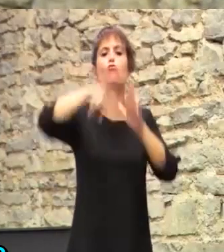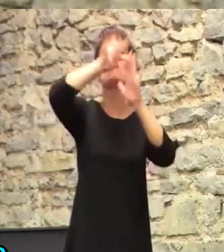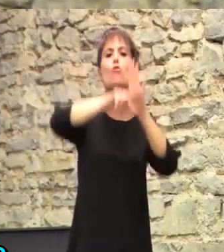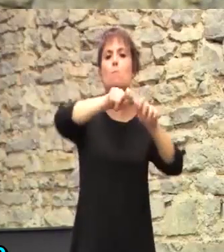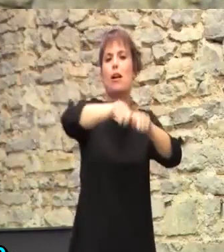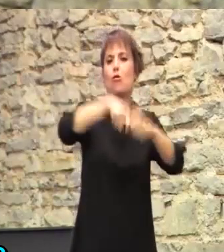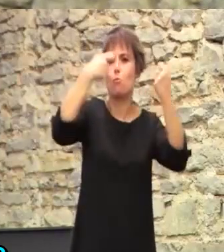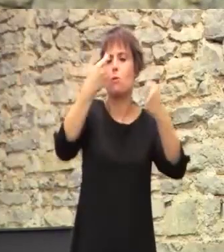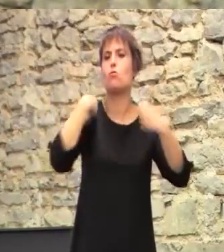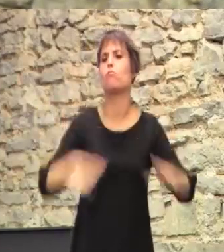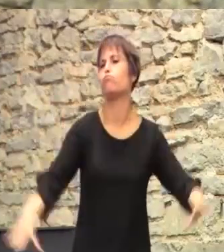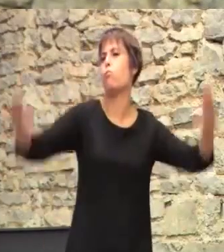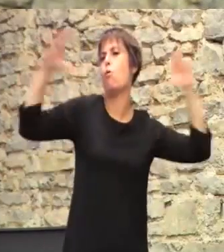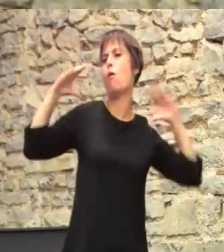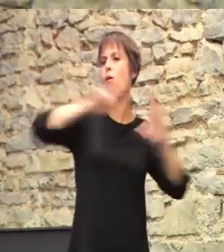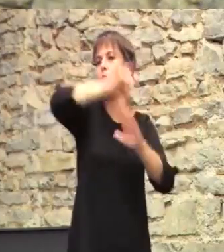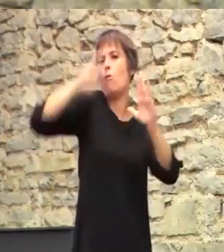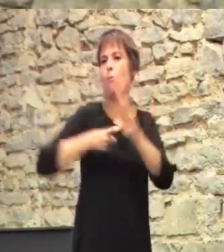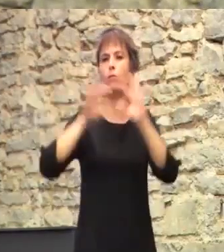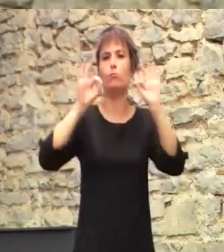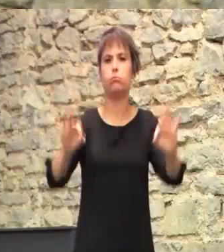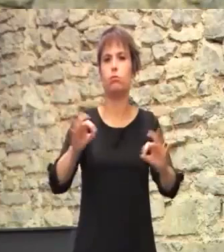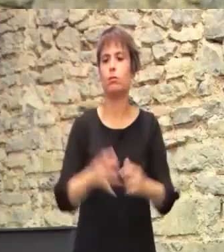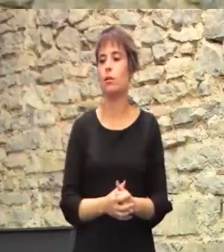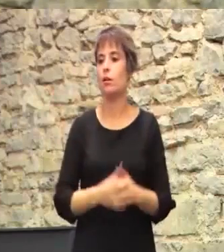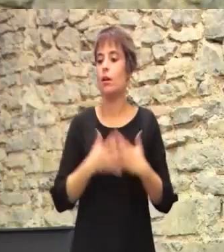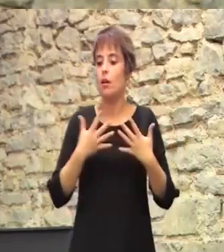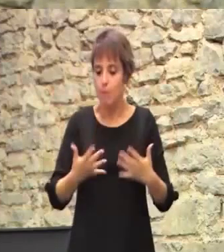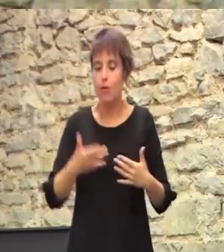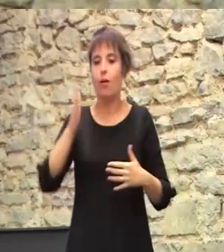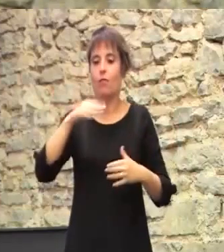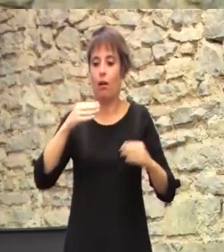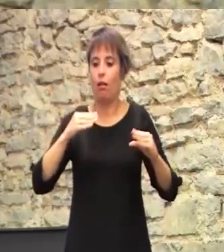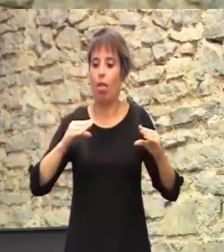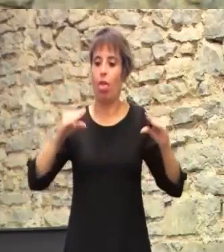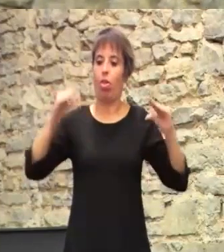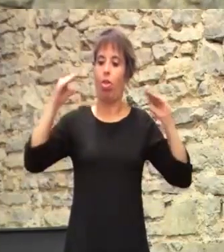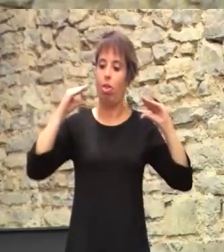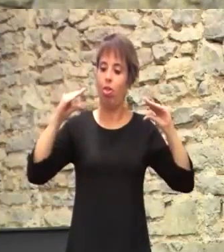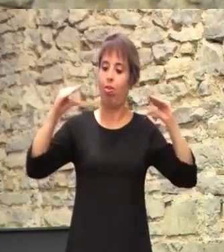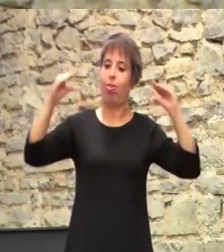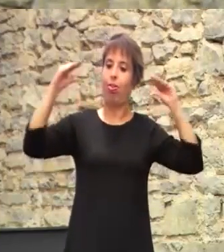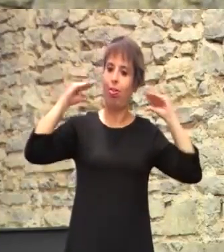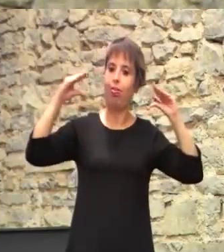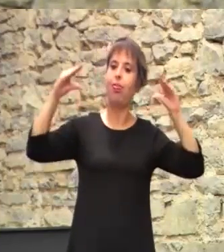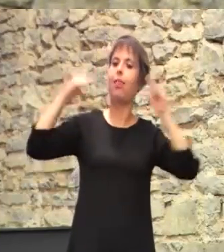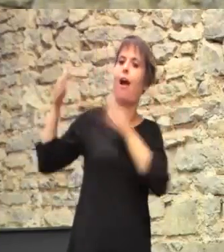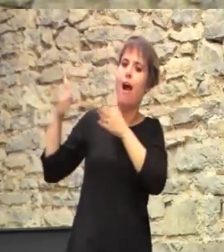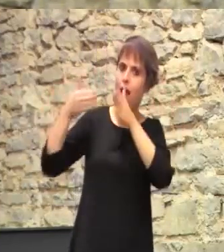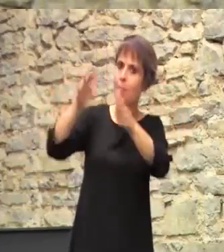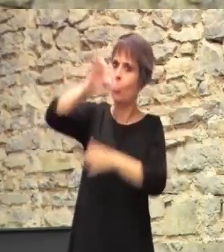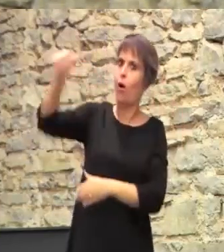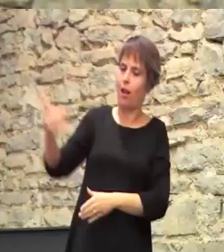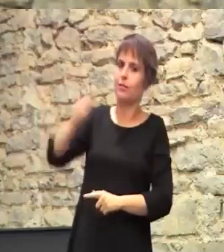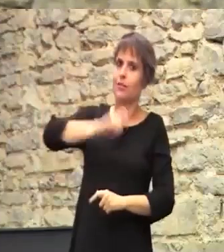poder con todo pero claro esto va dejando vamos dejando plumas en el camino qué